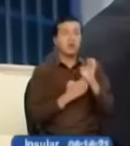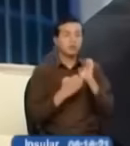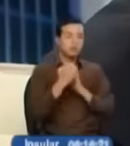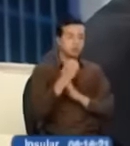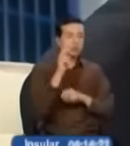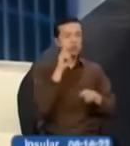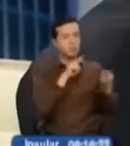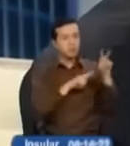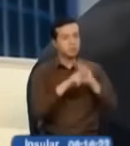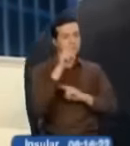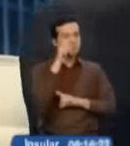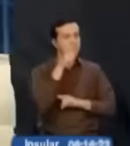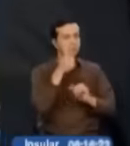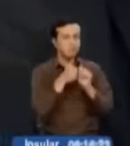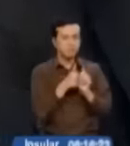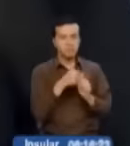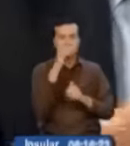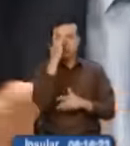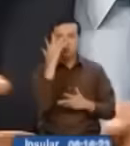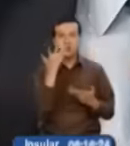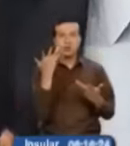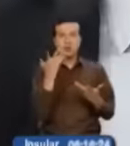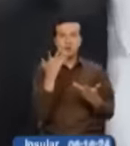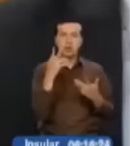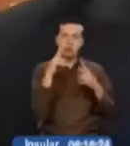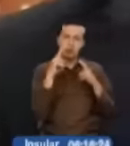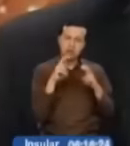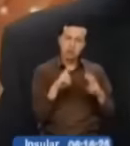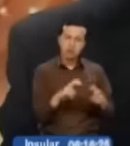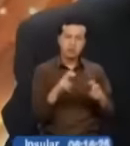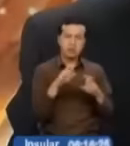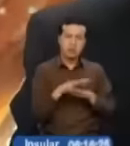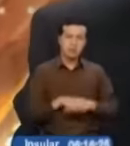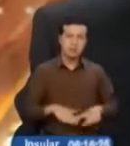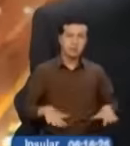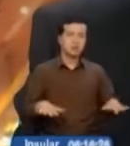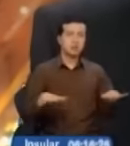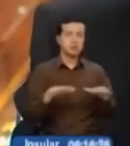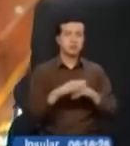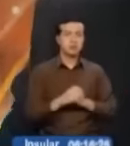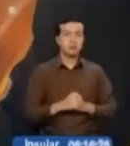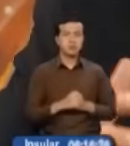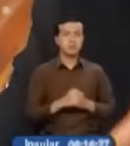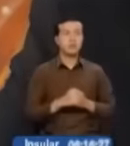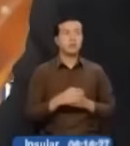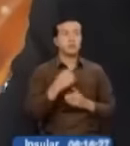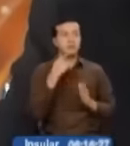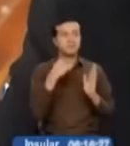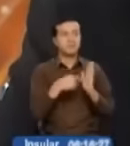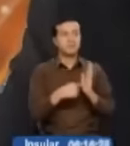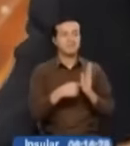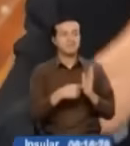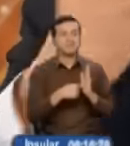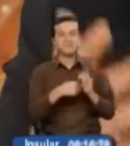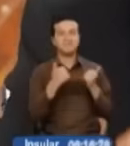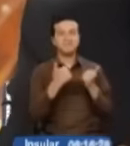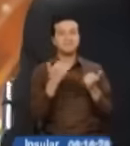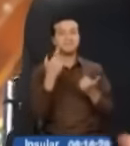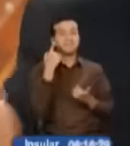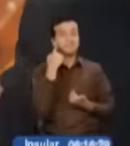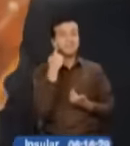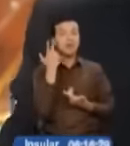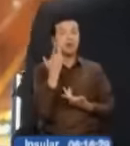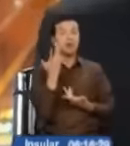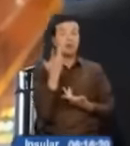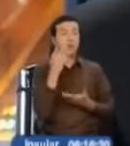análisis, evaluación, seguimiento, porque trata la profundidad de territorio. Entonces, si analizamos el comportamiento del